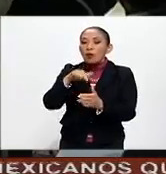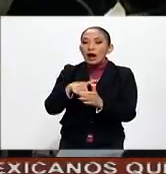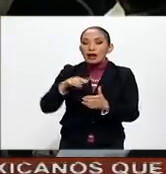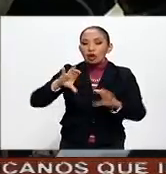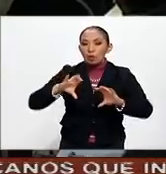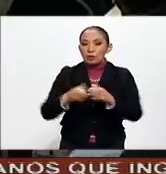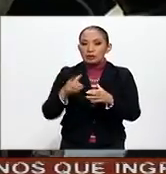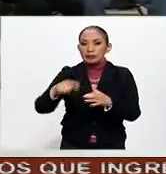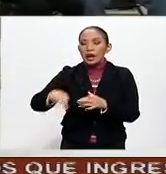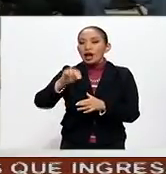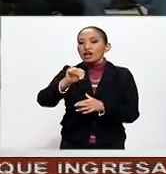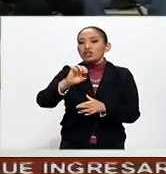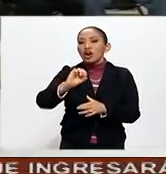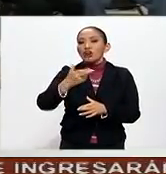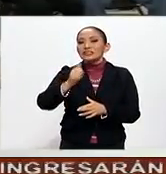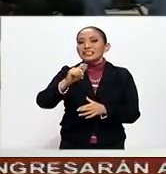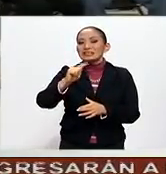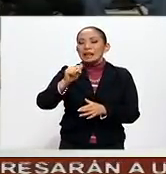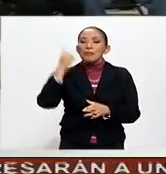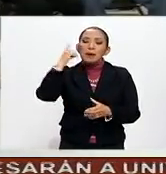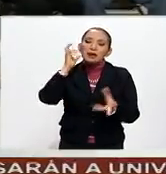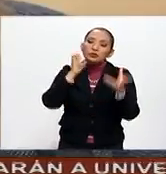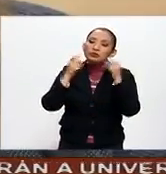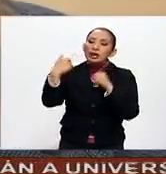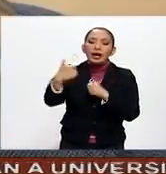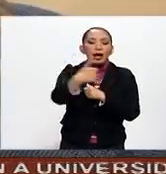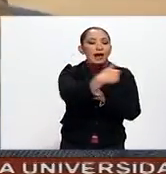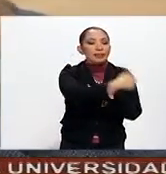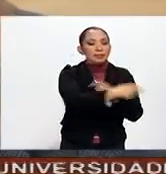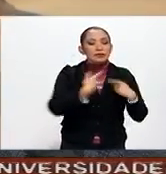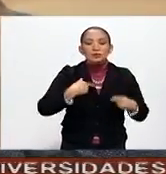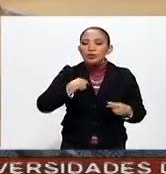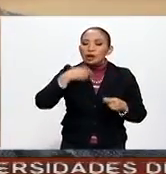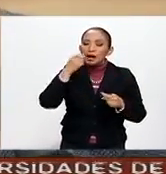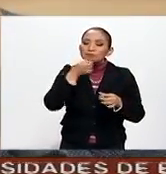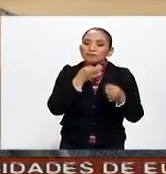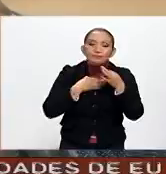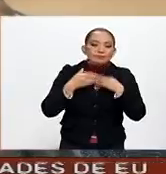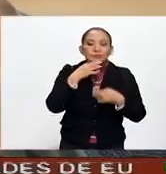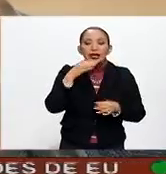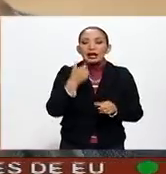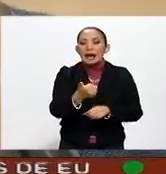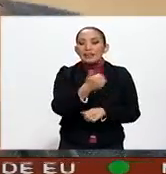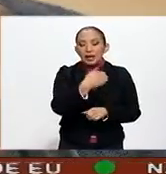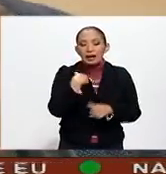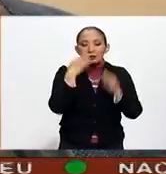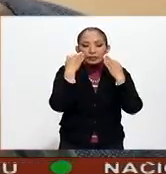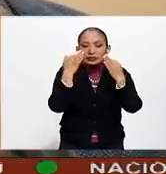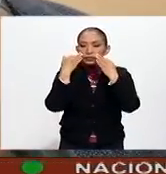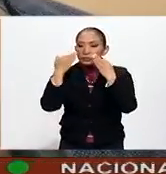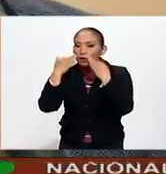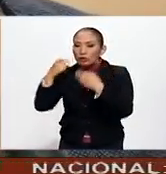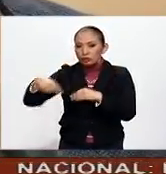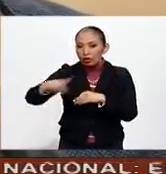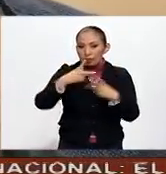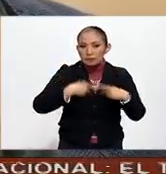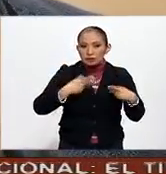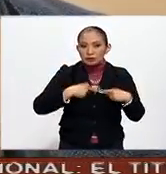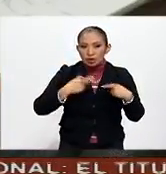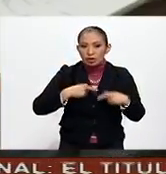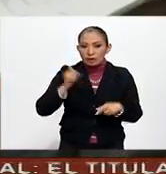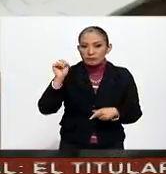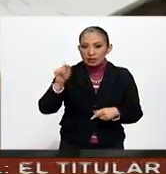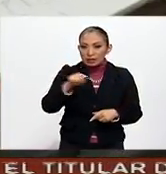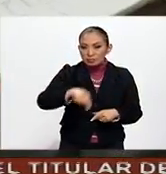de Nochistlán a fin de escuchar cada una de las demandas, cada uno de los testimonios de las